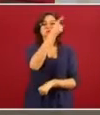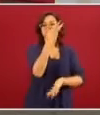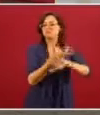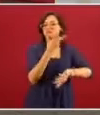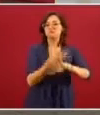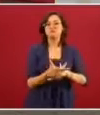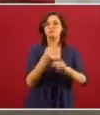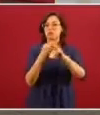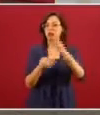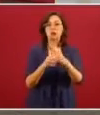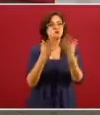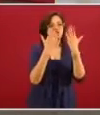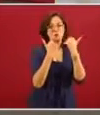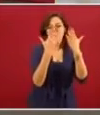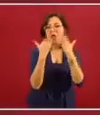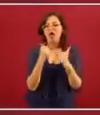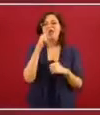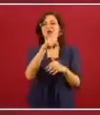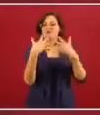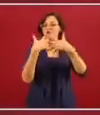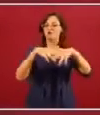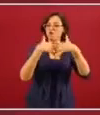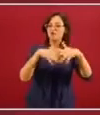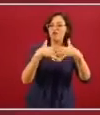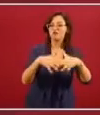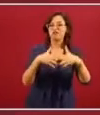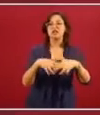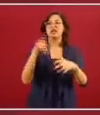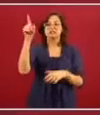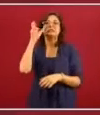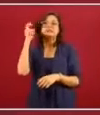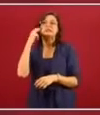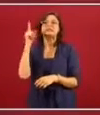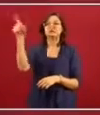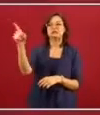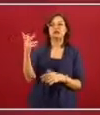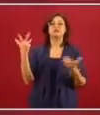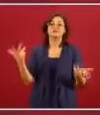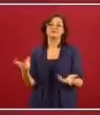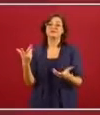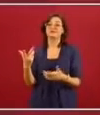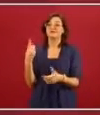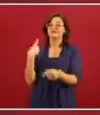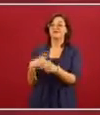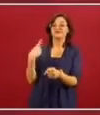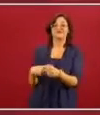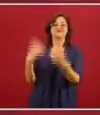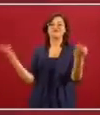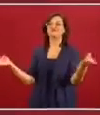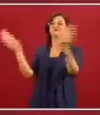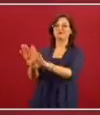proveeduría constante de esto. Las mayores fábricas de esto, que están en China precisamente, fueron afectadas inicialmente por la